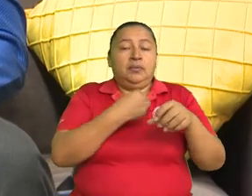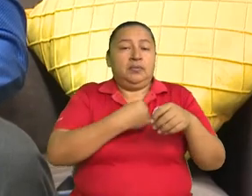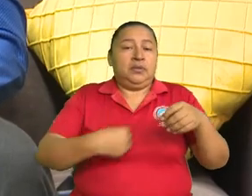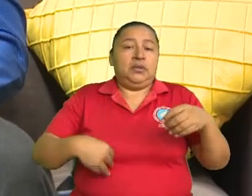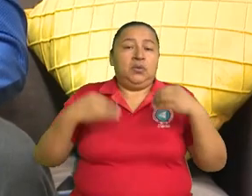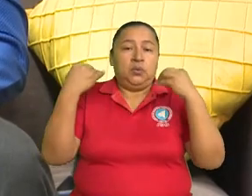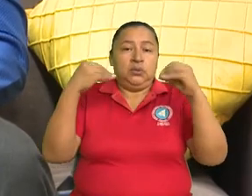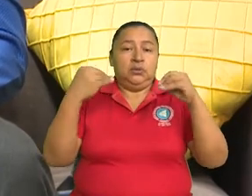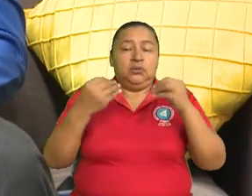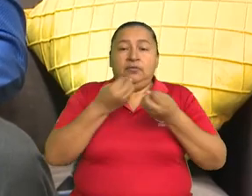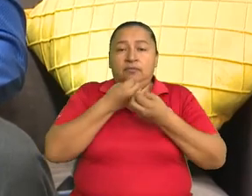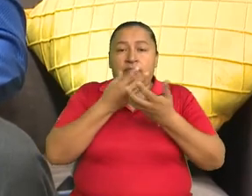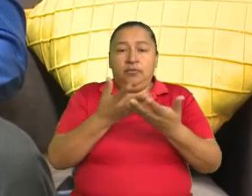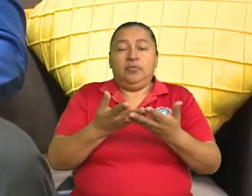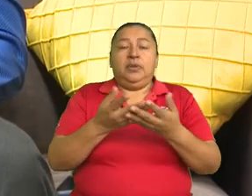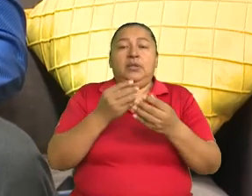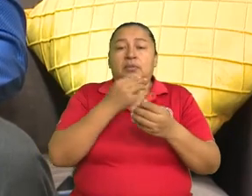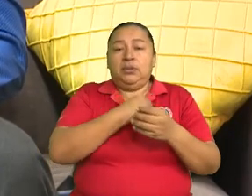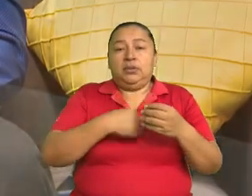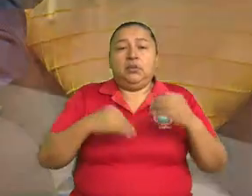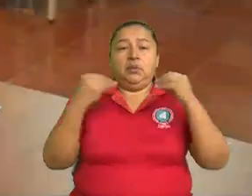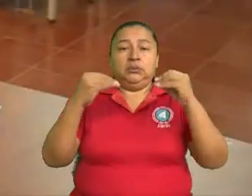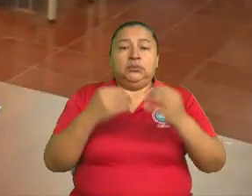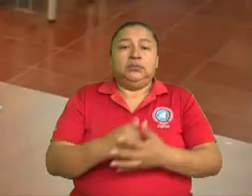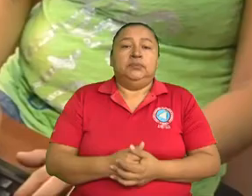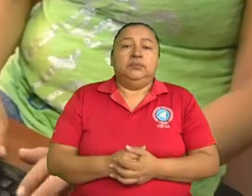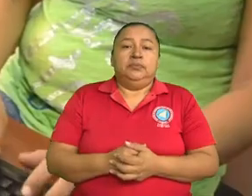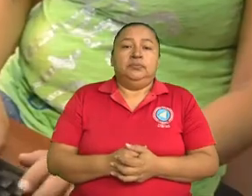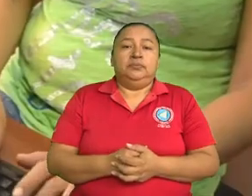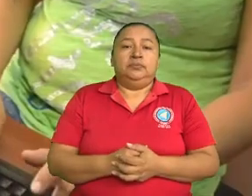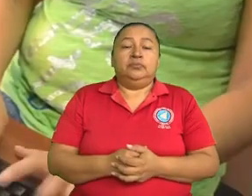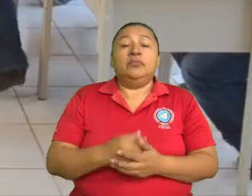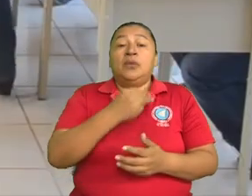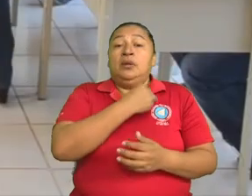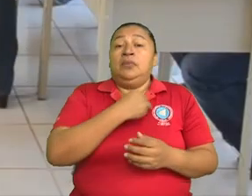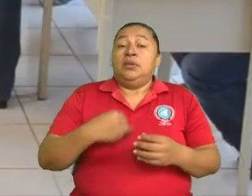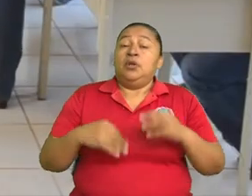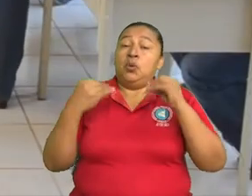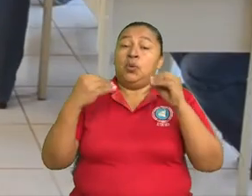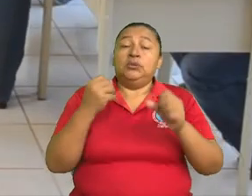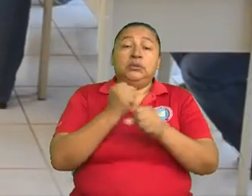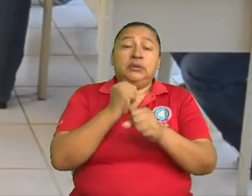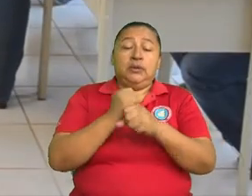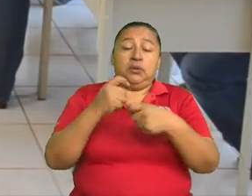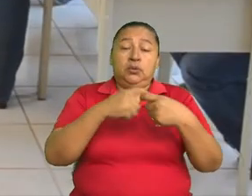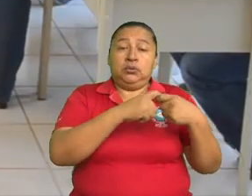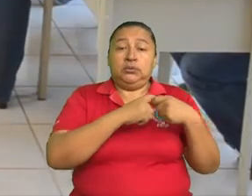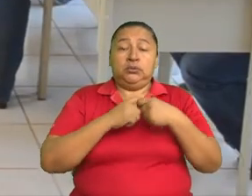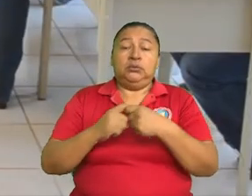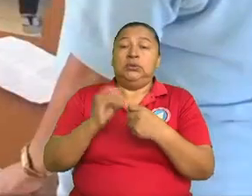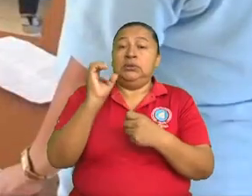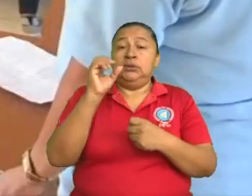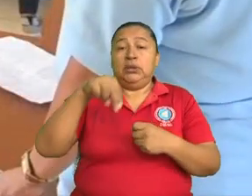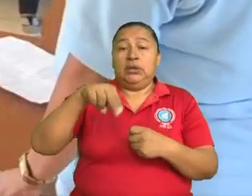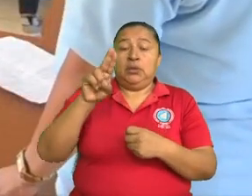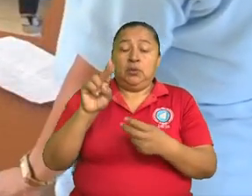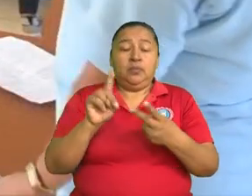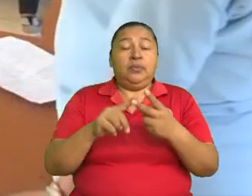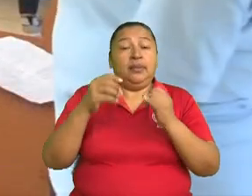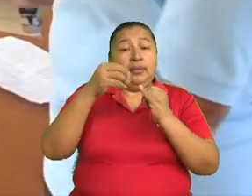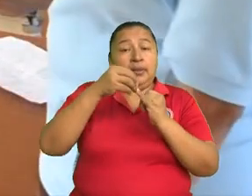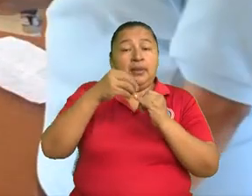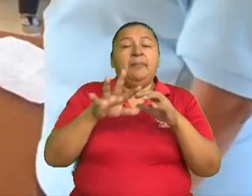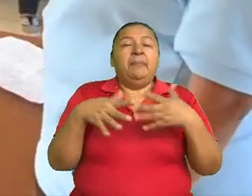de Educación, al informe del Ministerio de Educación. El Ministerio de Educación trabaja en coordinación con el CNU y el INATEC en